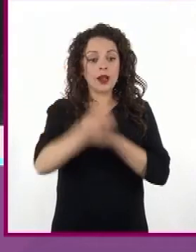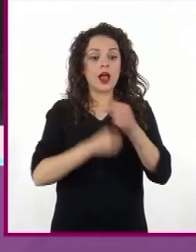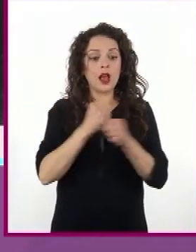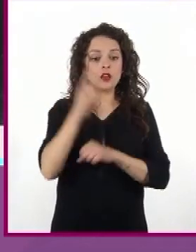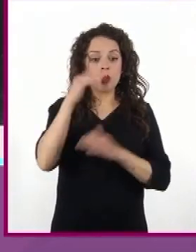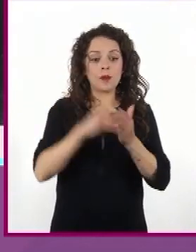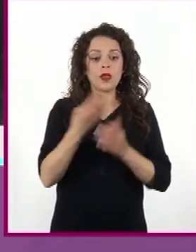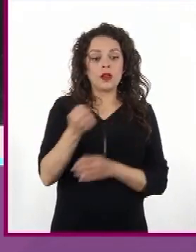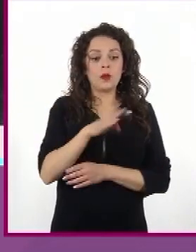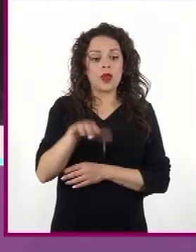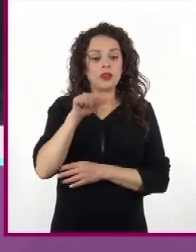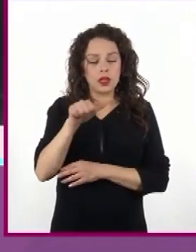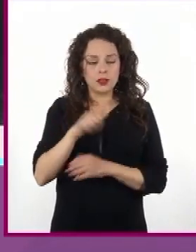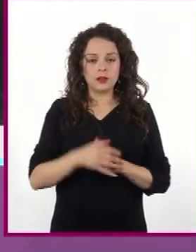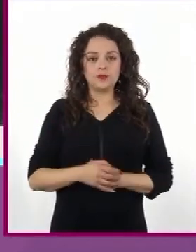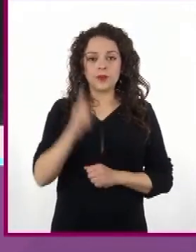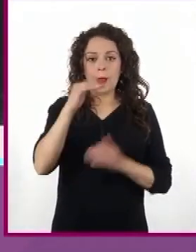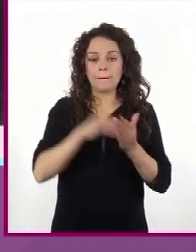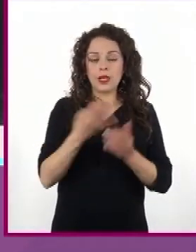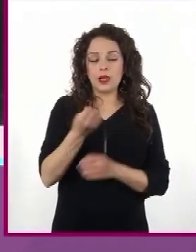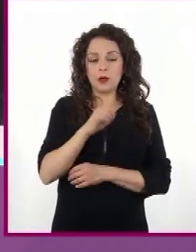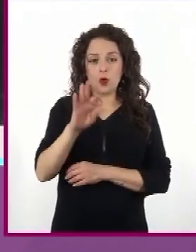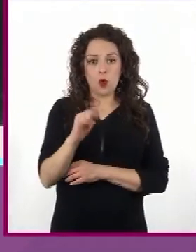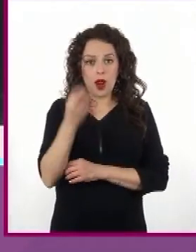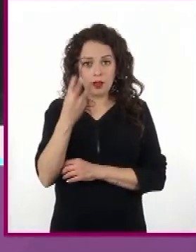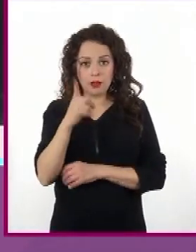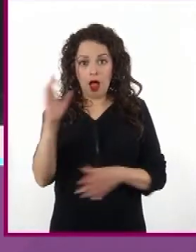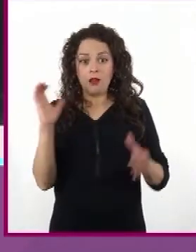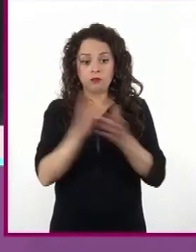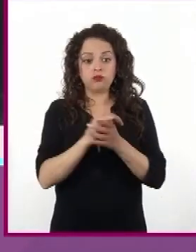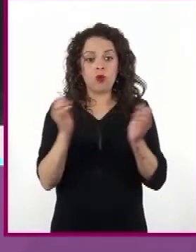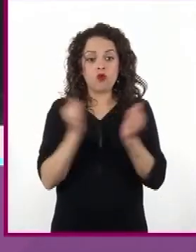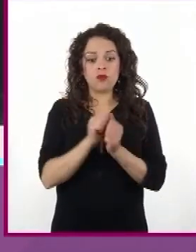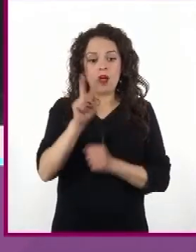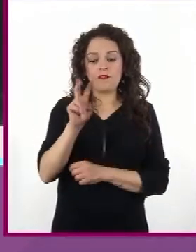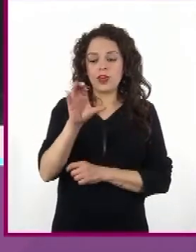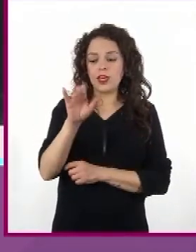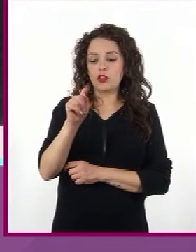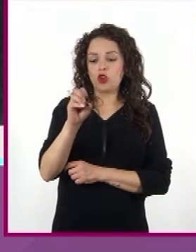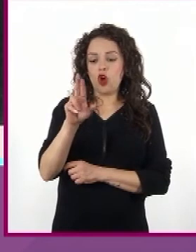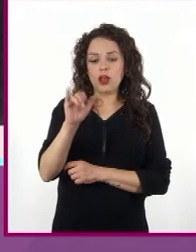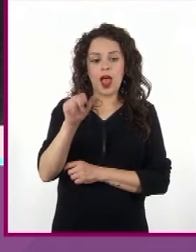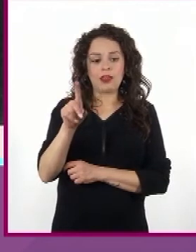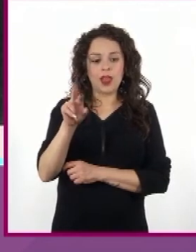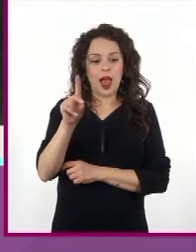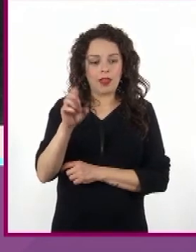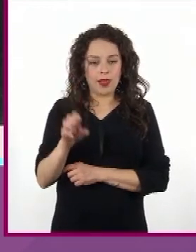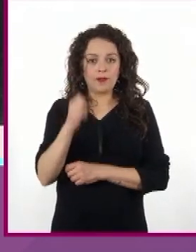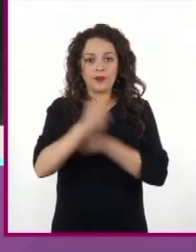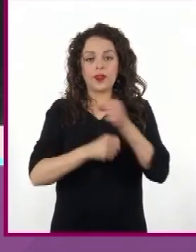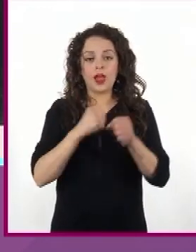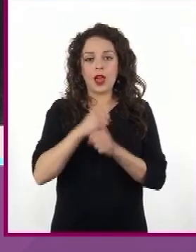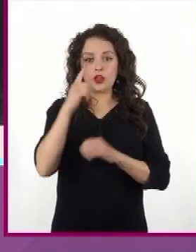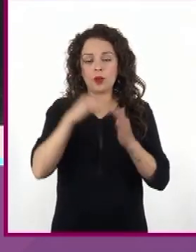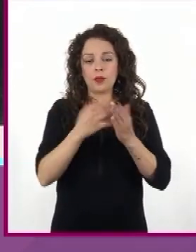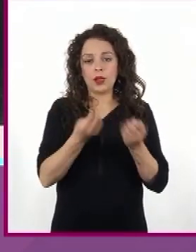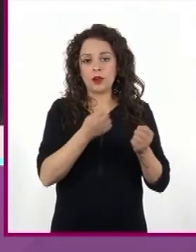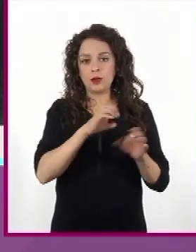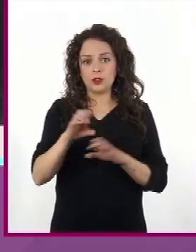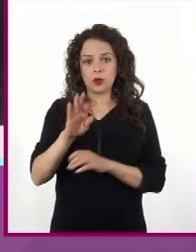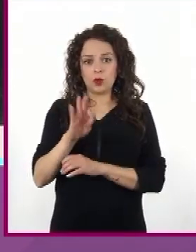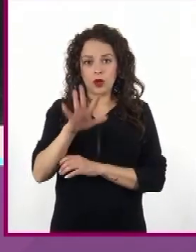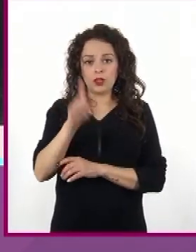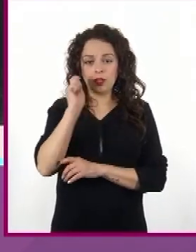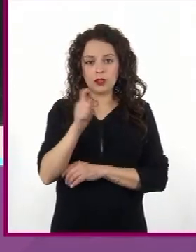1916. En 1943 se casó con Victoria Andrade. Para 1945 dirigió